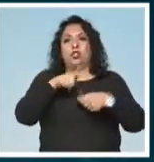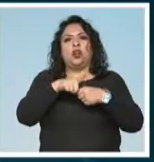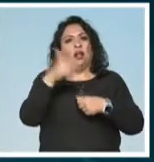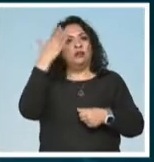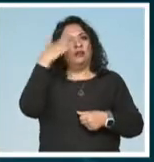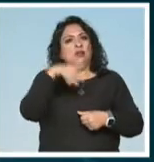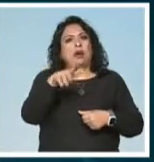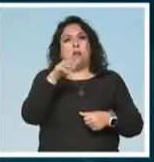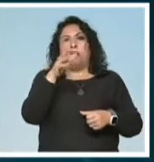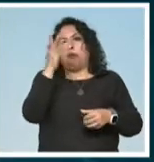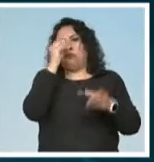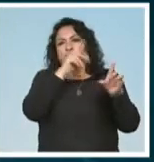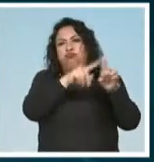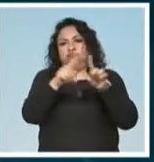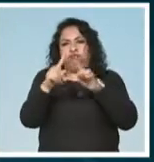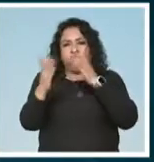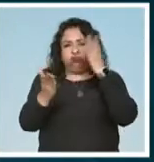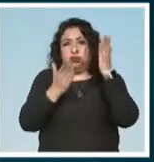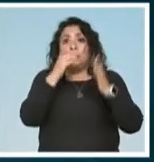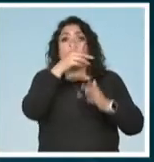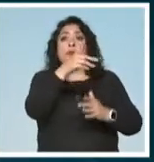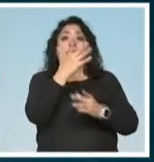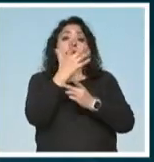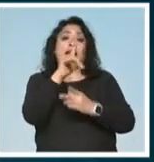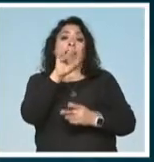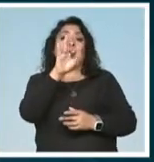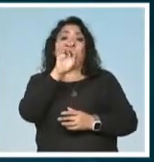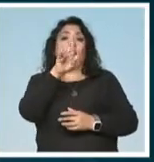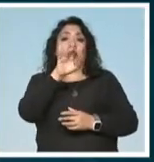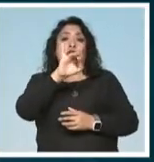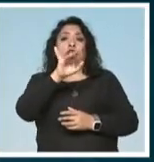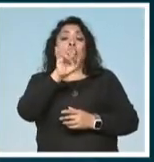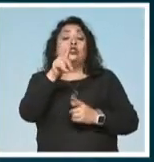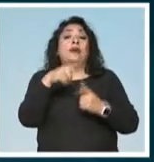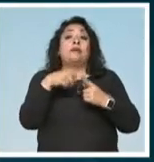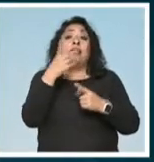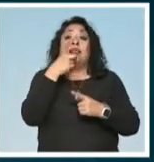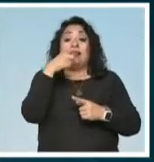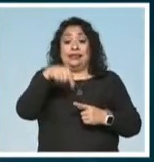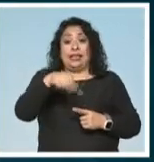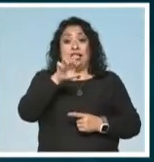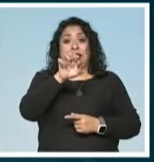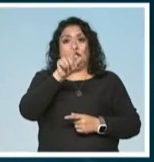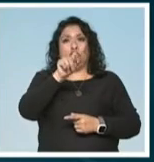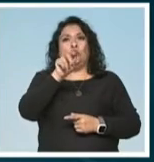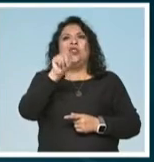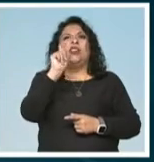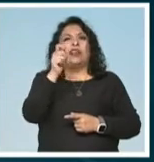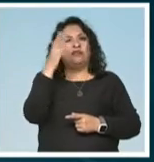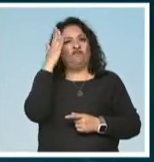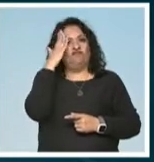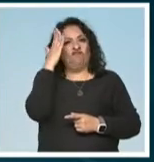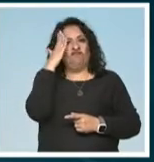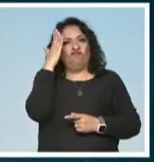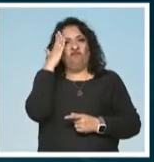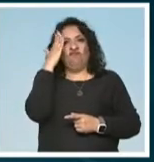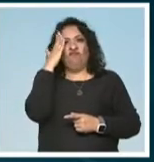capacitado. Decía Alfredo Yoskovitz que él sentía que los estudios eran el centro de